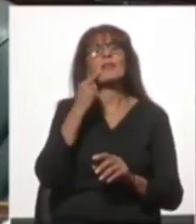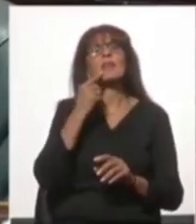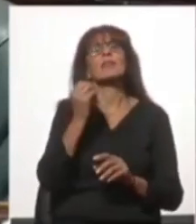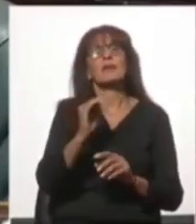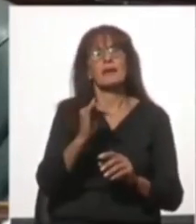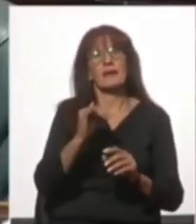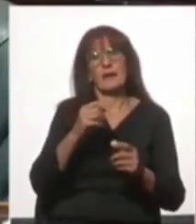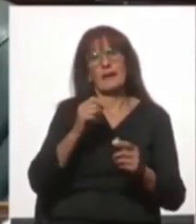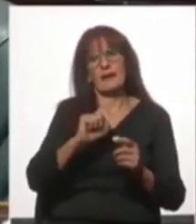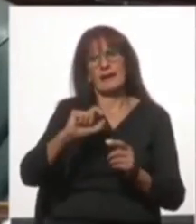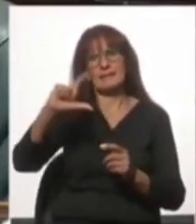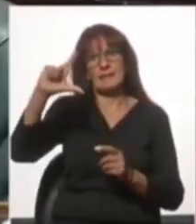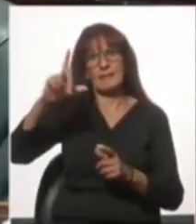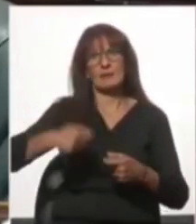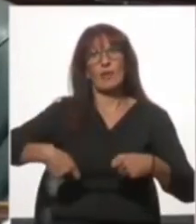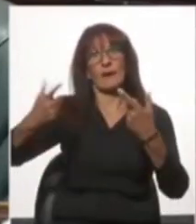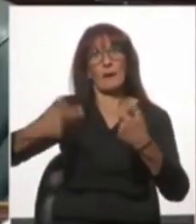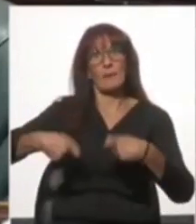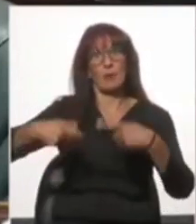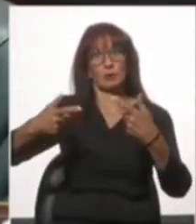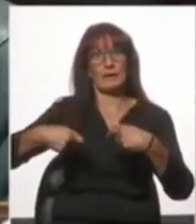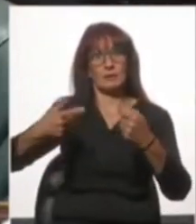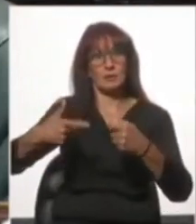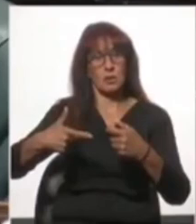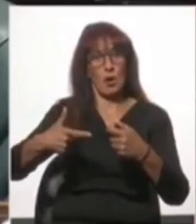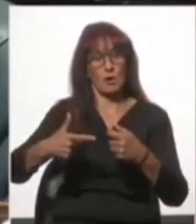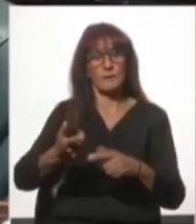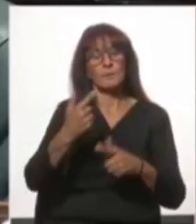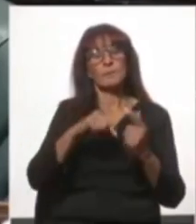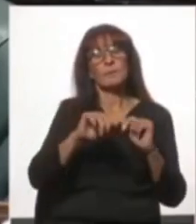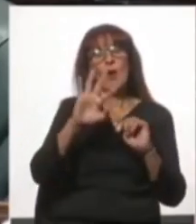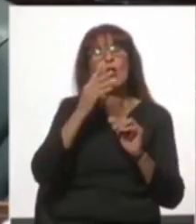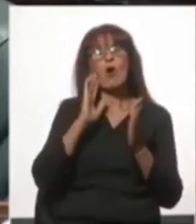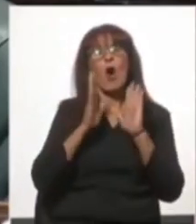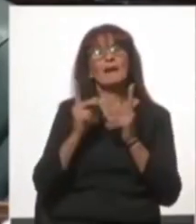exportaciones enormes, un superávit comercial,